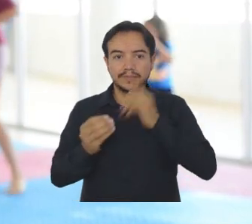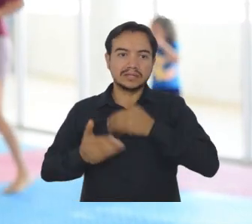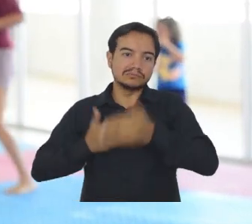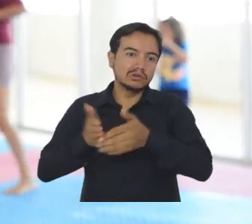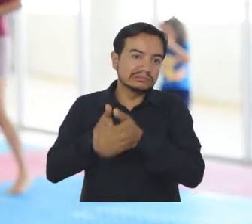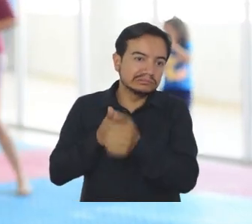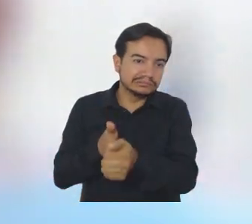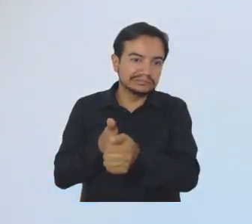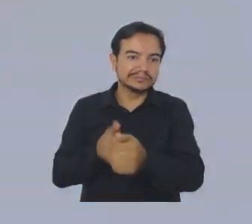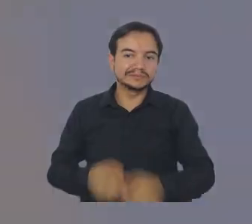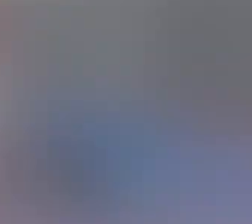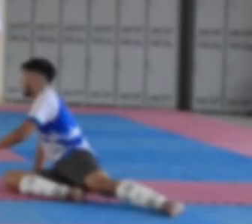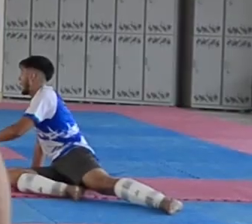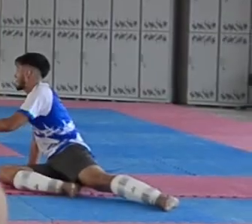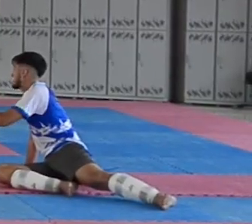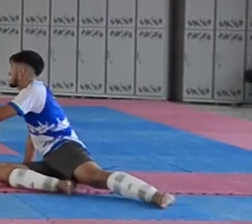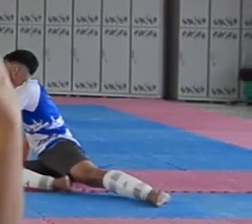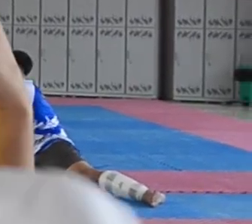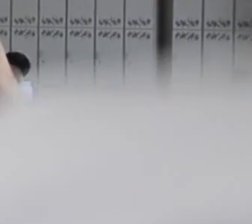el metodólogo.